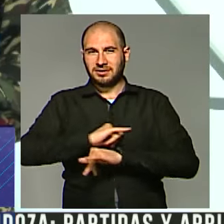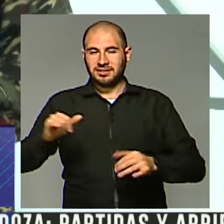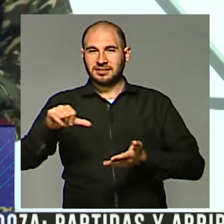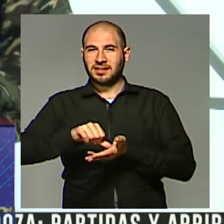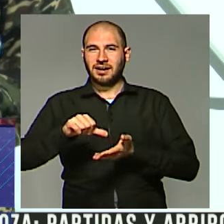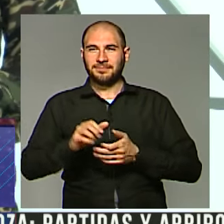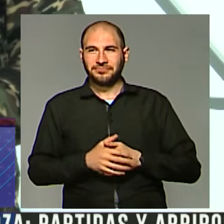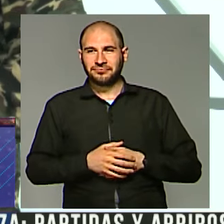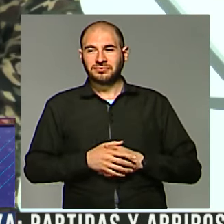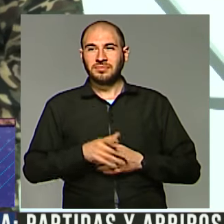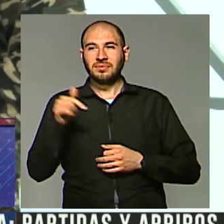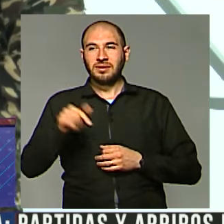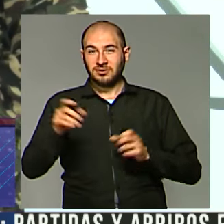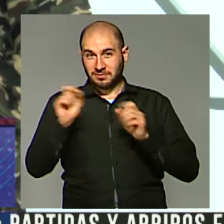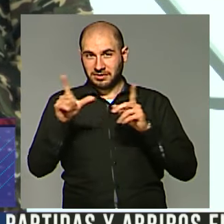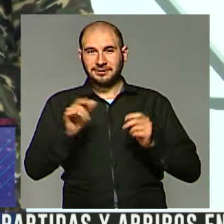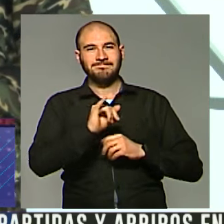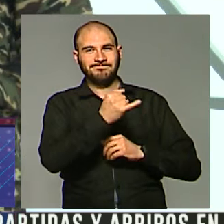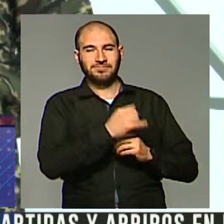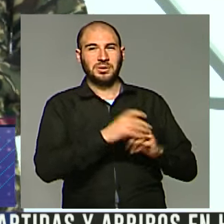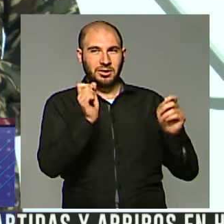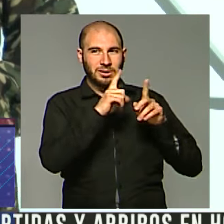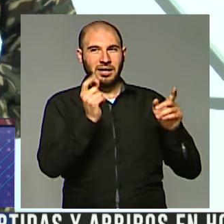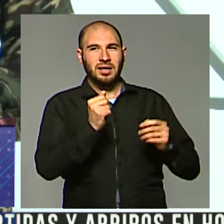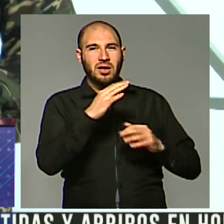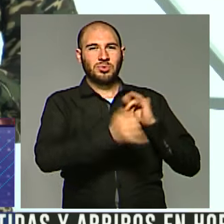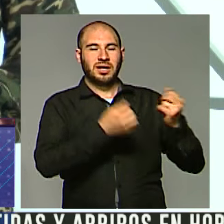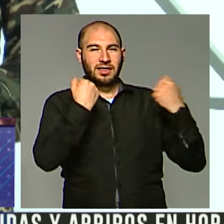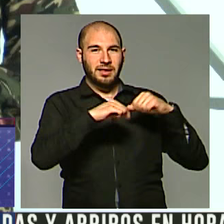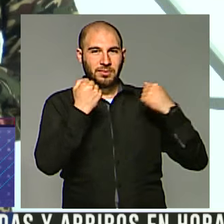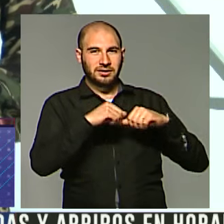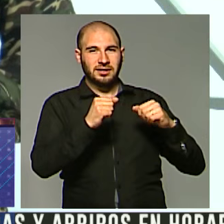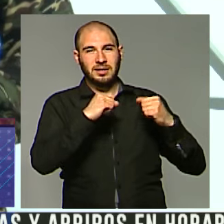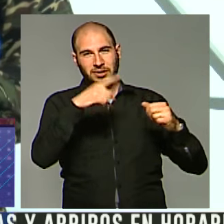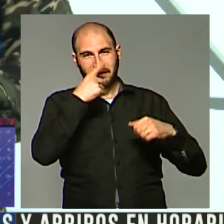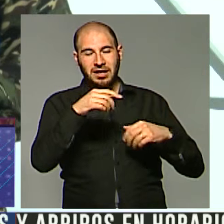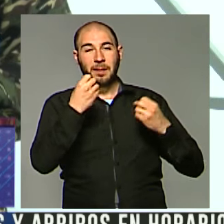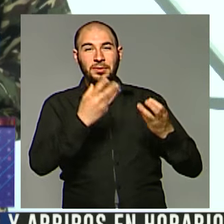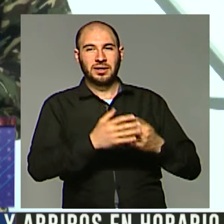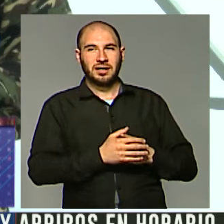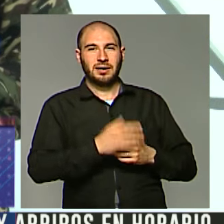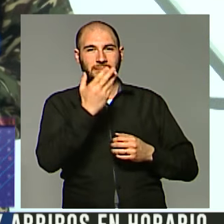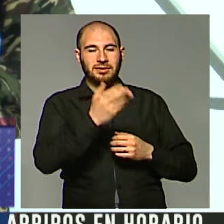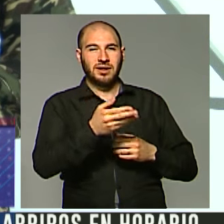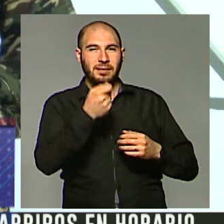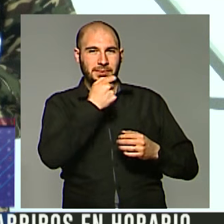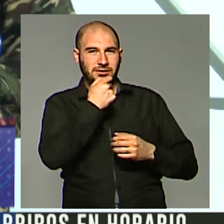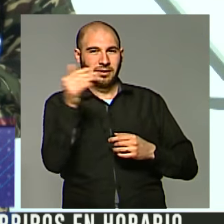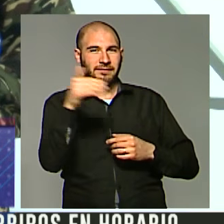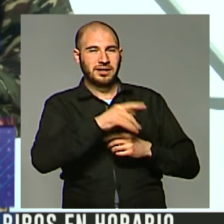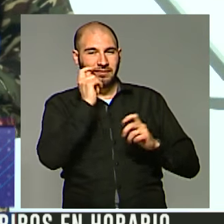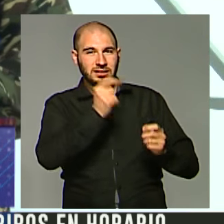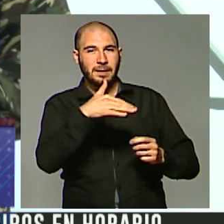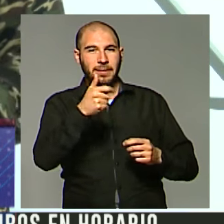Noticias Edición Central y tenemos sorpresa. Así es, tenemos sorpresa, tenemos que hablar de deporte, dejamos el deporte para el final porque tenemos a un entrevistado, nos vino a